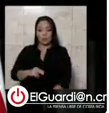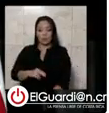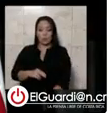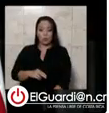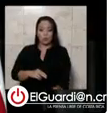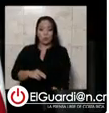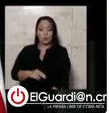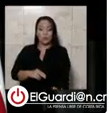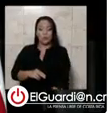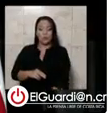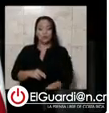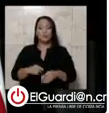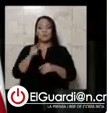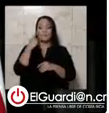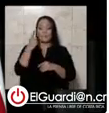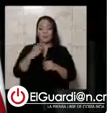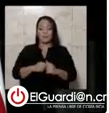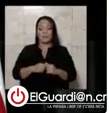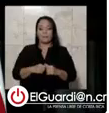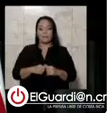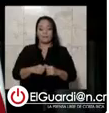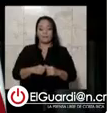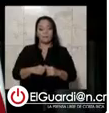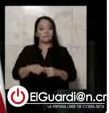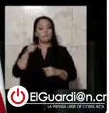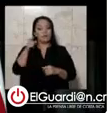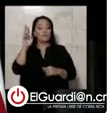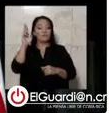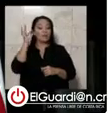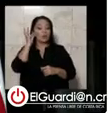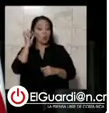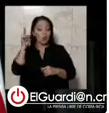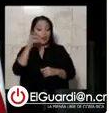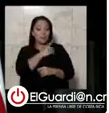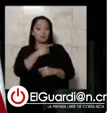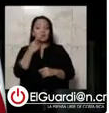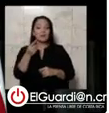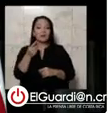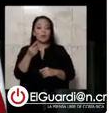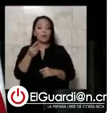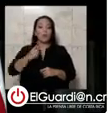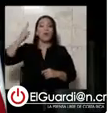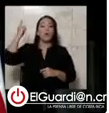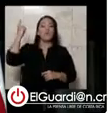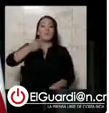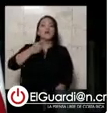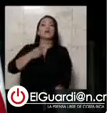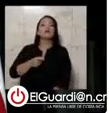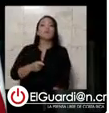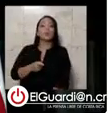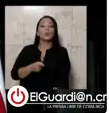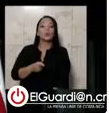en muchas palabras, lo que la rectora dijo fue: es obligatorio para